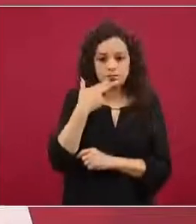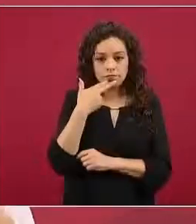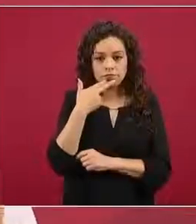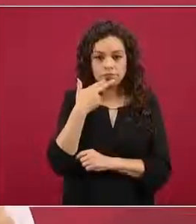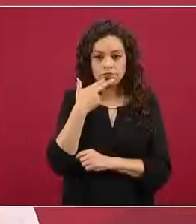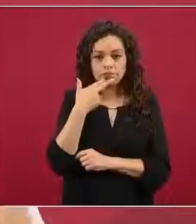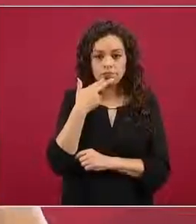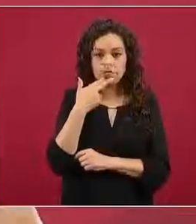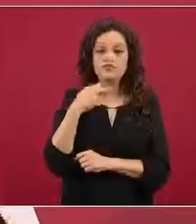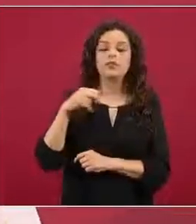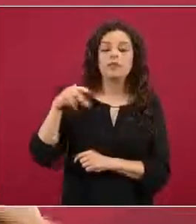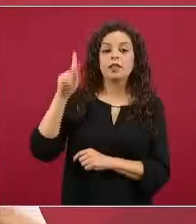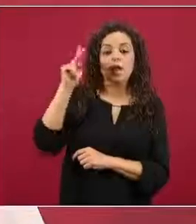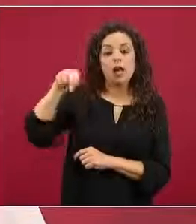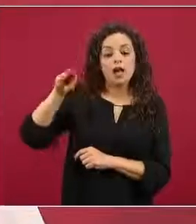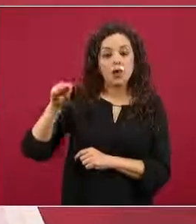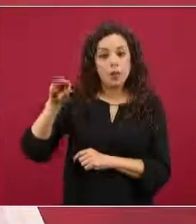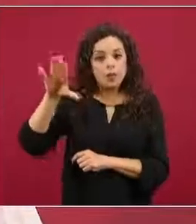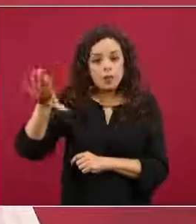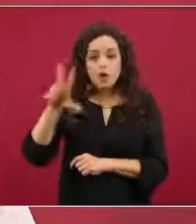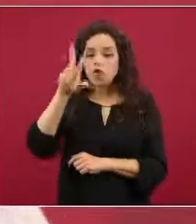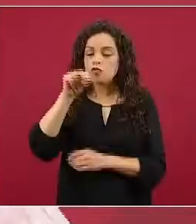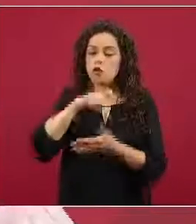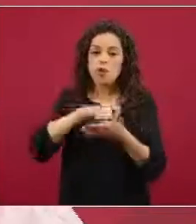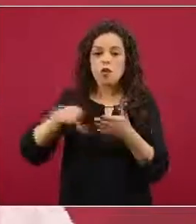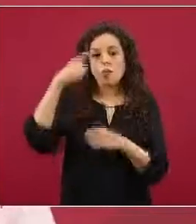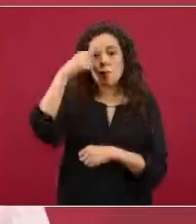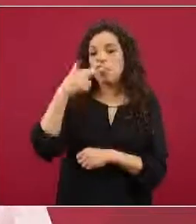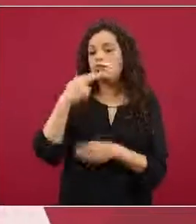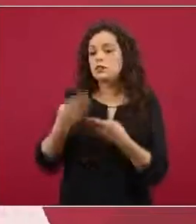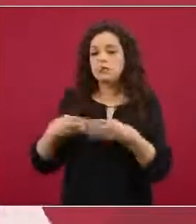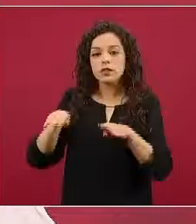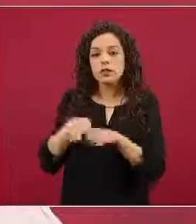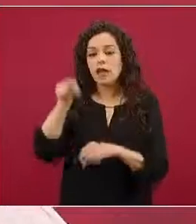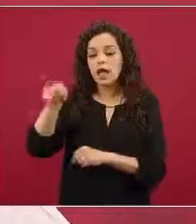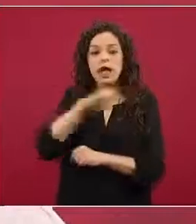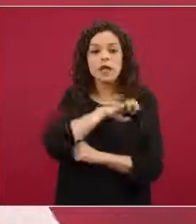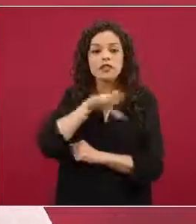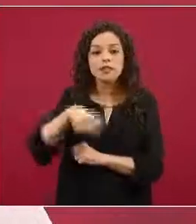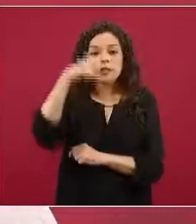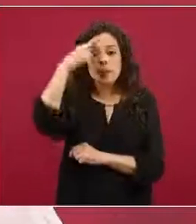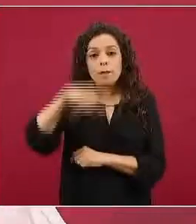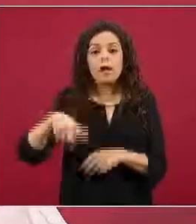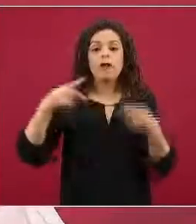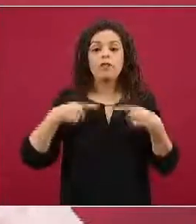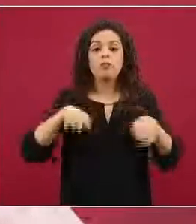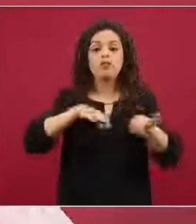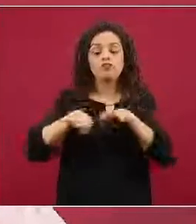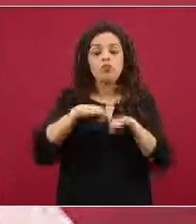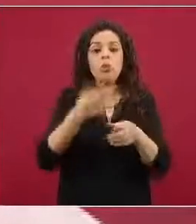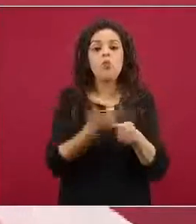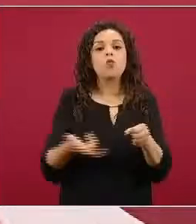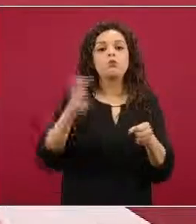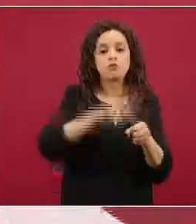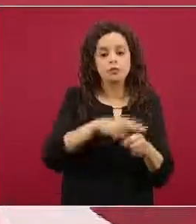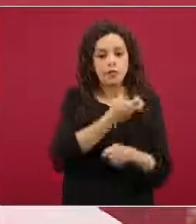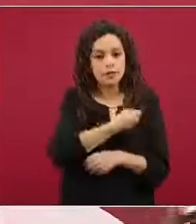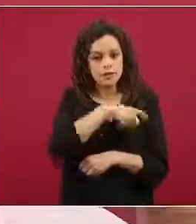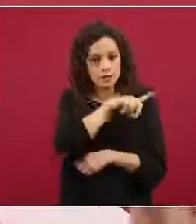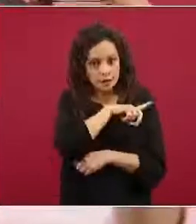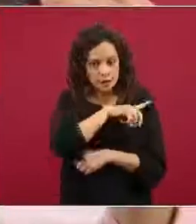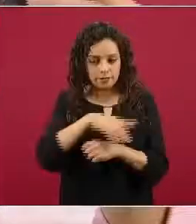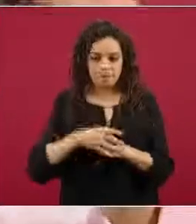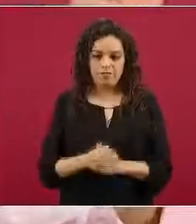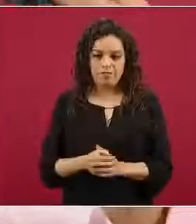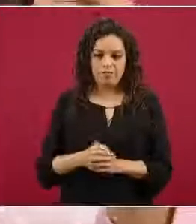en casa. Esos son para el personal de salud. El chiste es que con esta demostración,